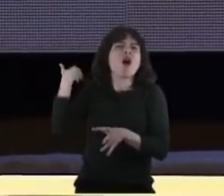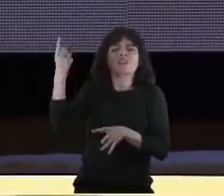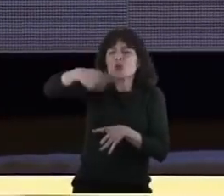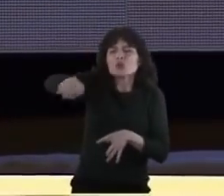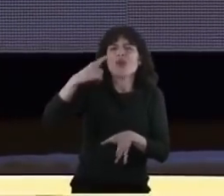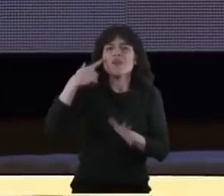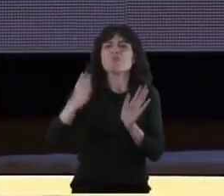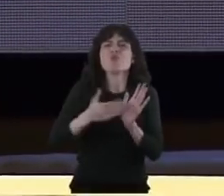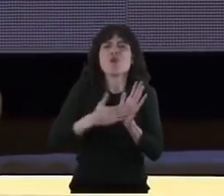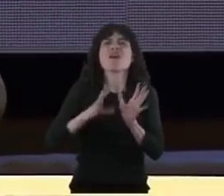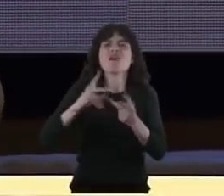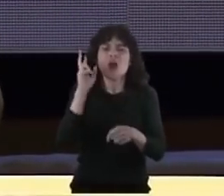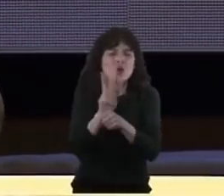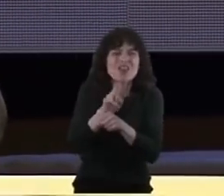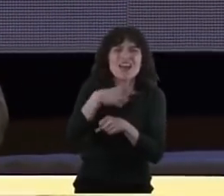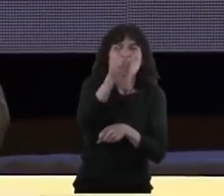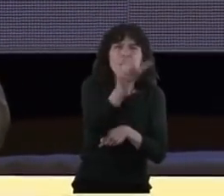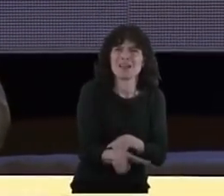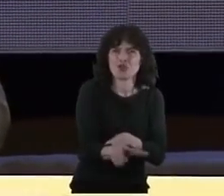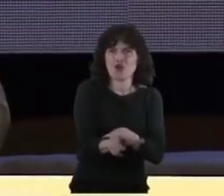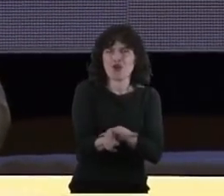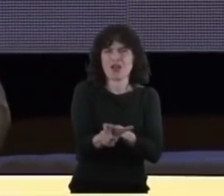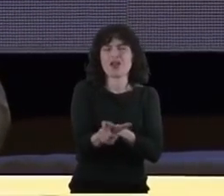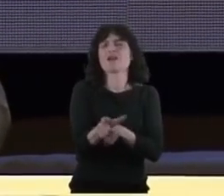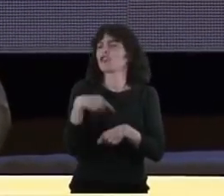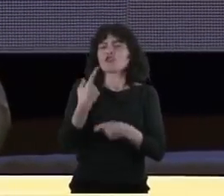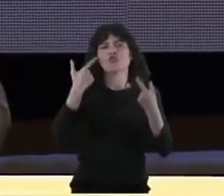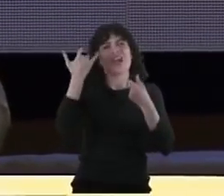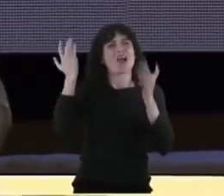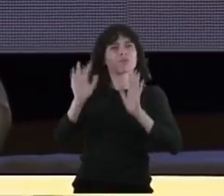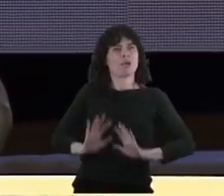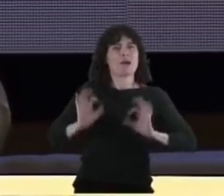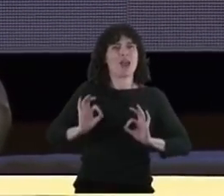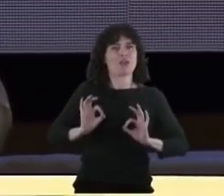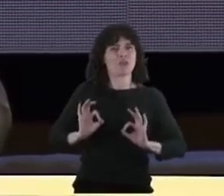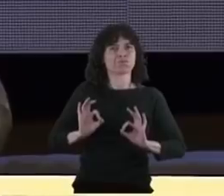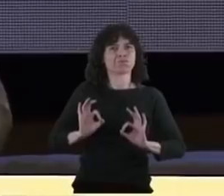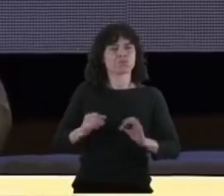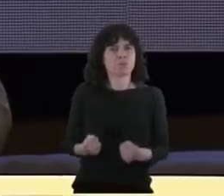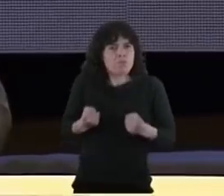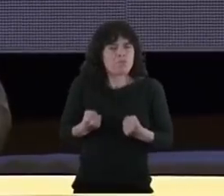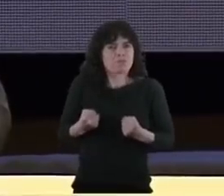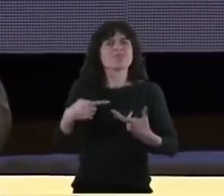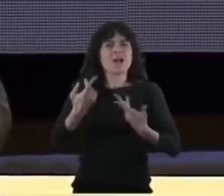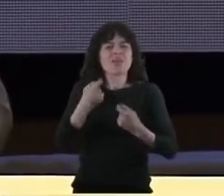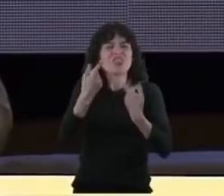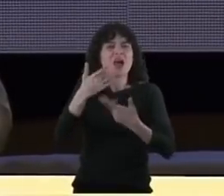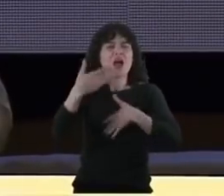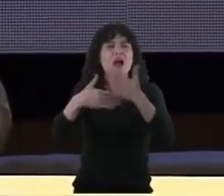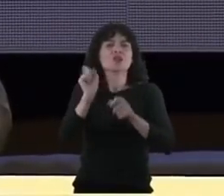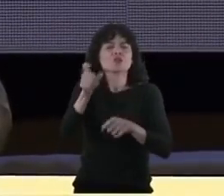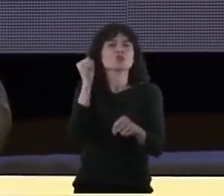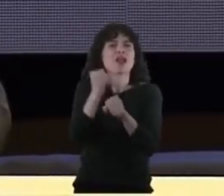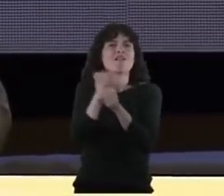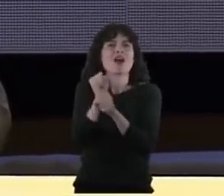vida del prójimo. Tenemos que estar preparados y tenemos que mejorar las condiciones de trabajo